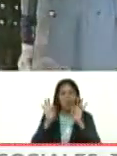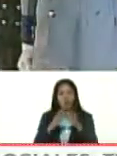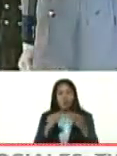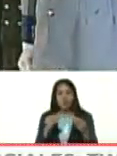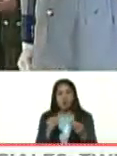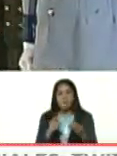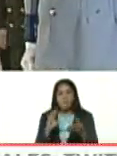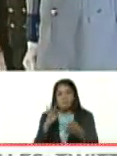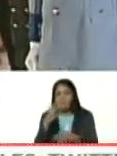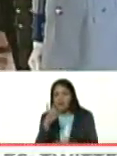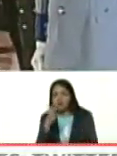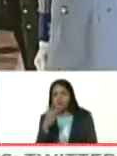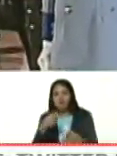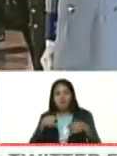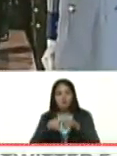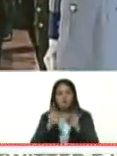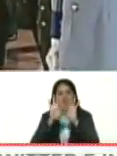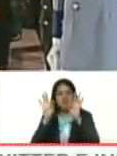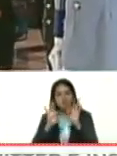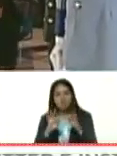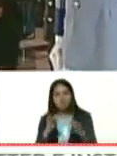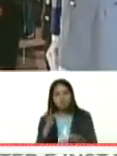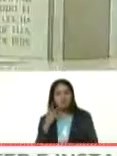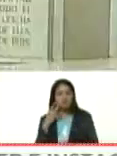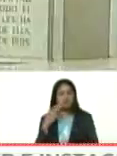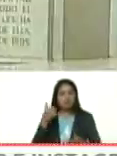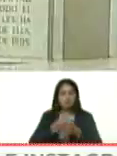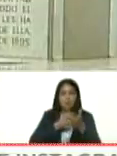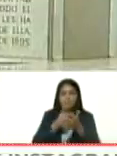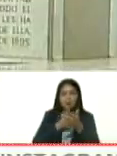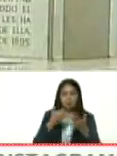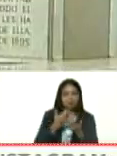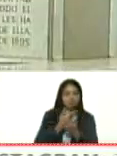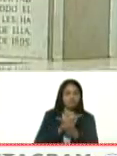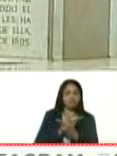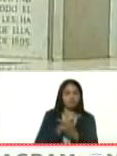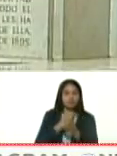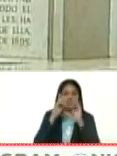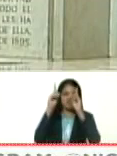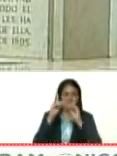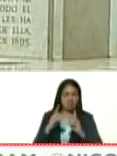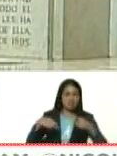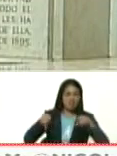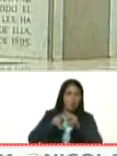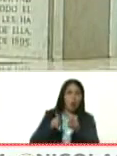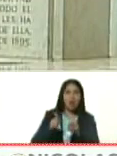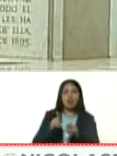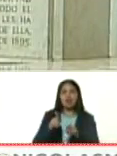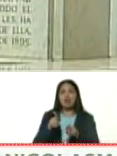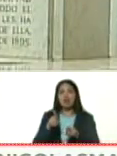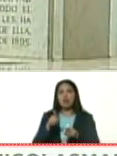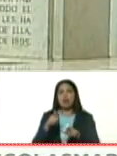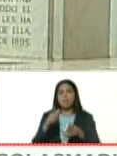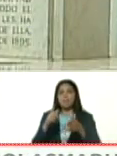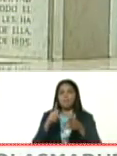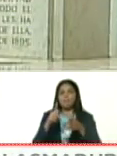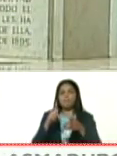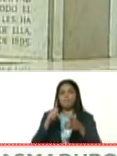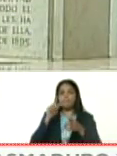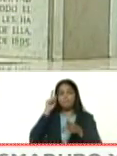casi una expresión y una batalla digna para una gran película.